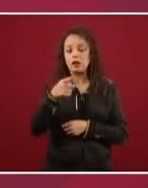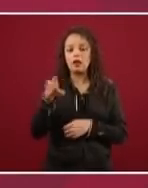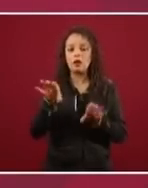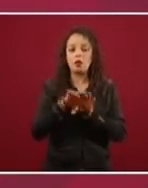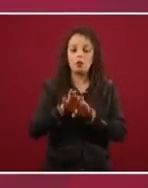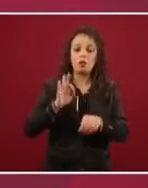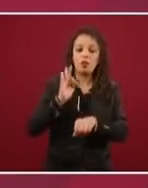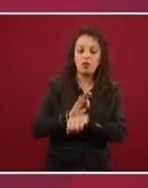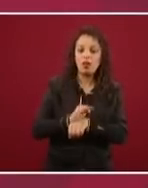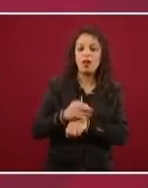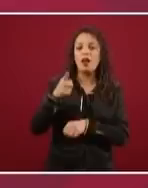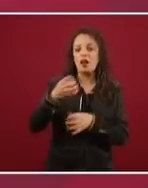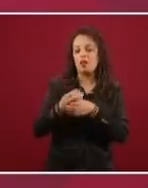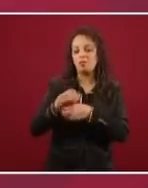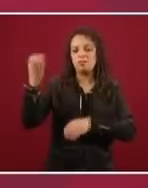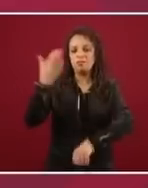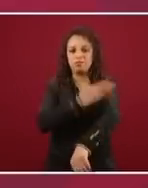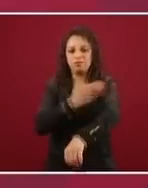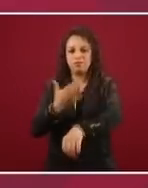no